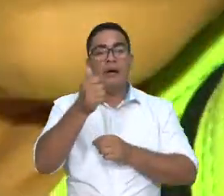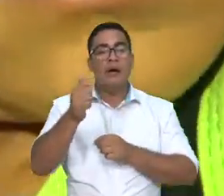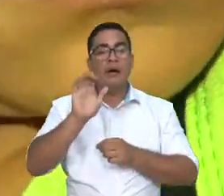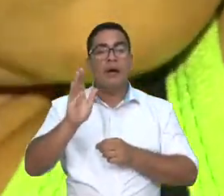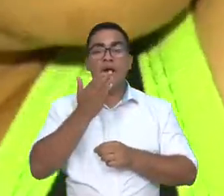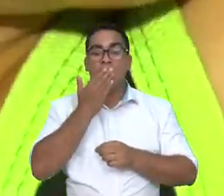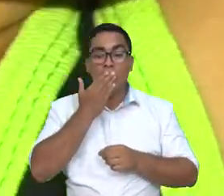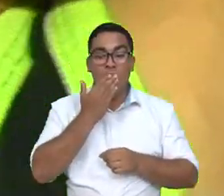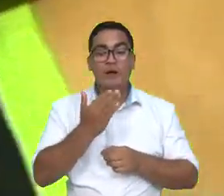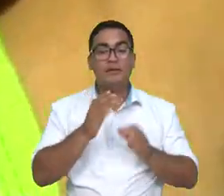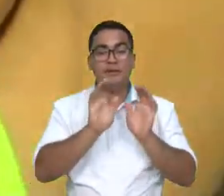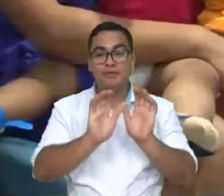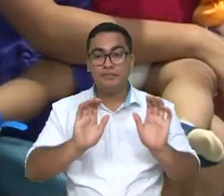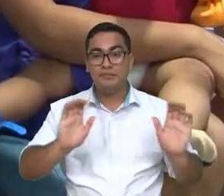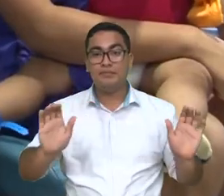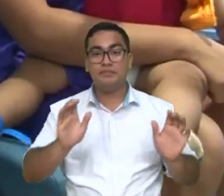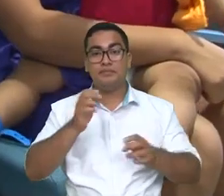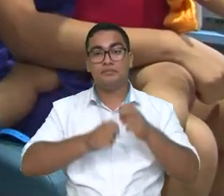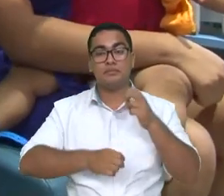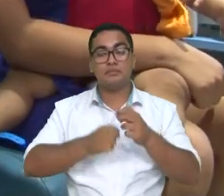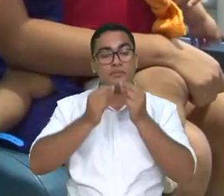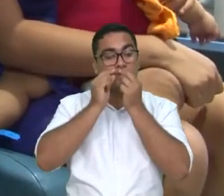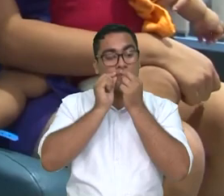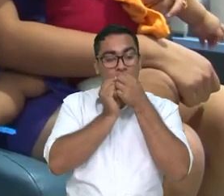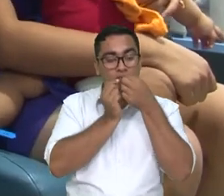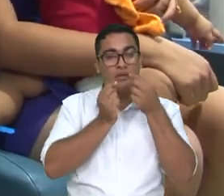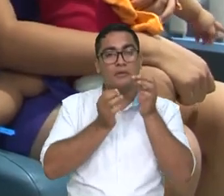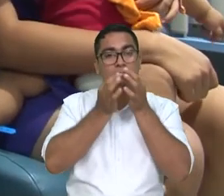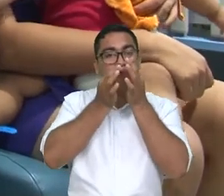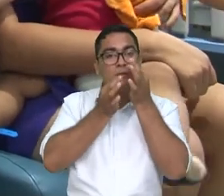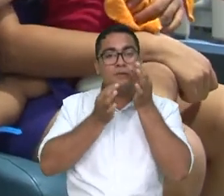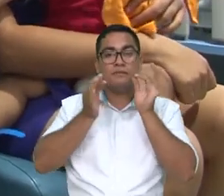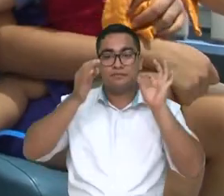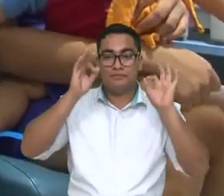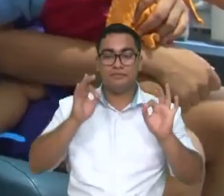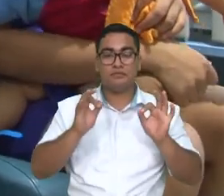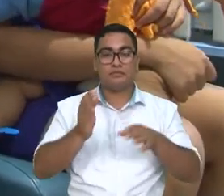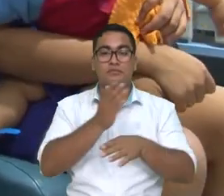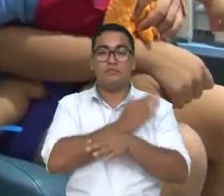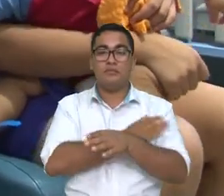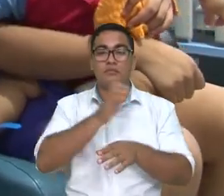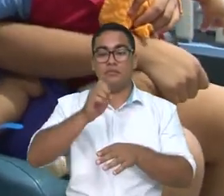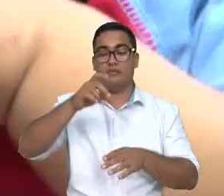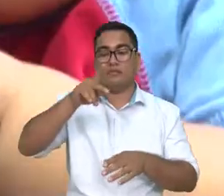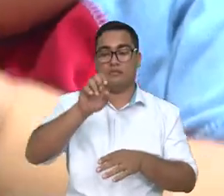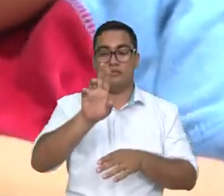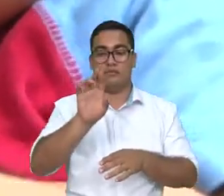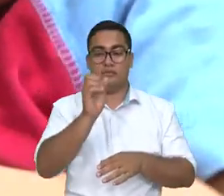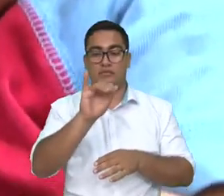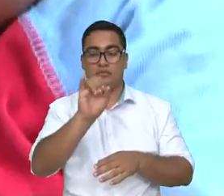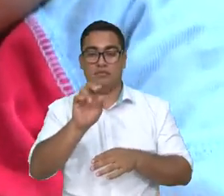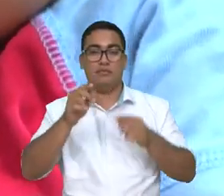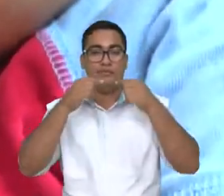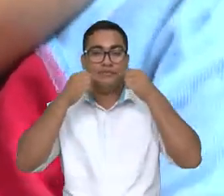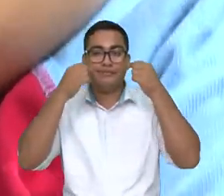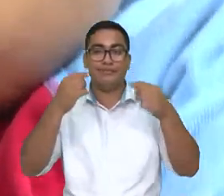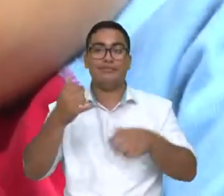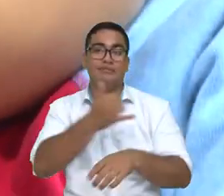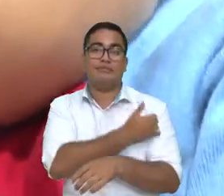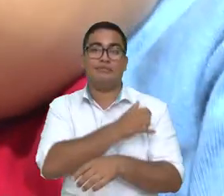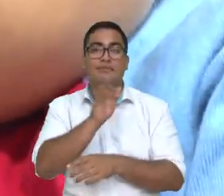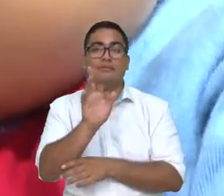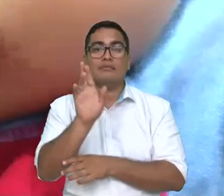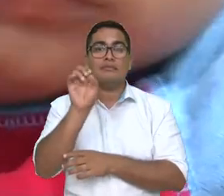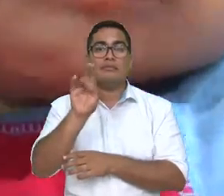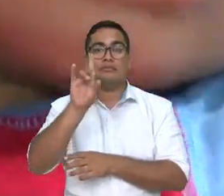niños y niñas con malformaciones en sus labios fueron valorados por Operación Sonrisa y el Hospital Fernando Vélez Páez.